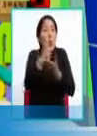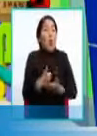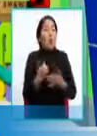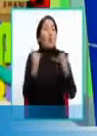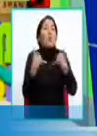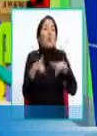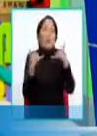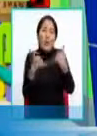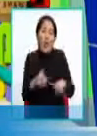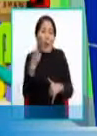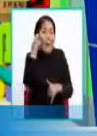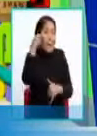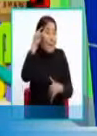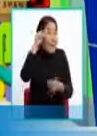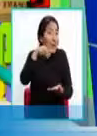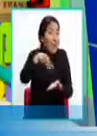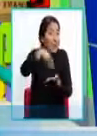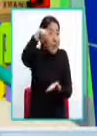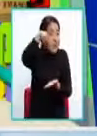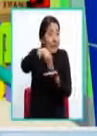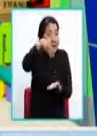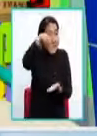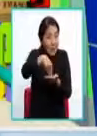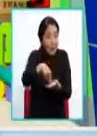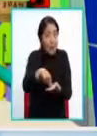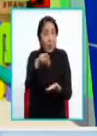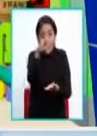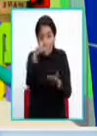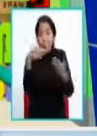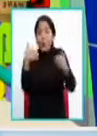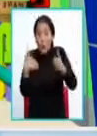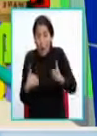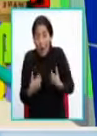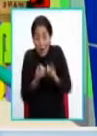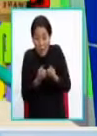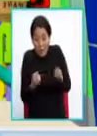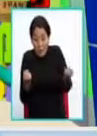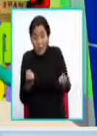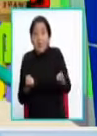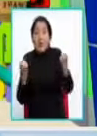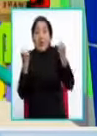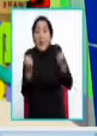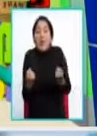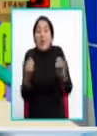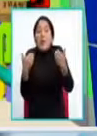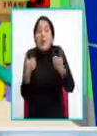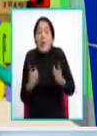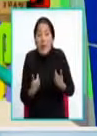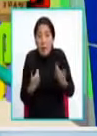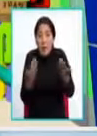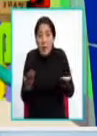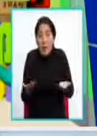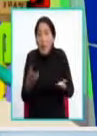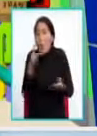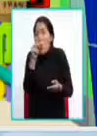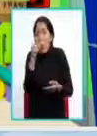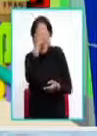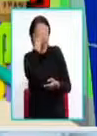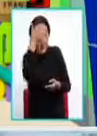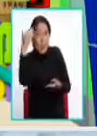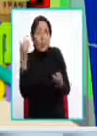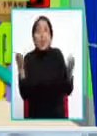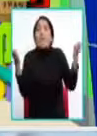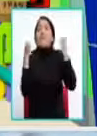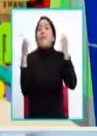se conecta a la sesión educativa, pero basta con apagar la cámara y el